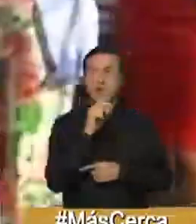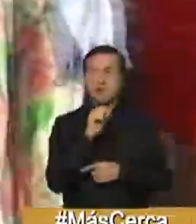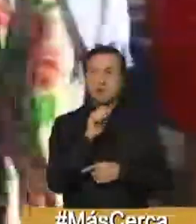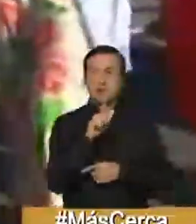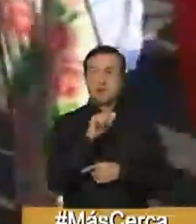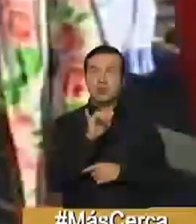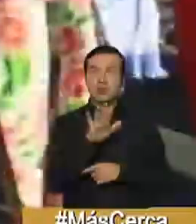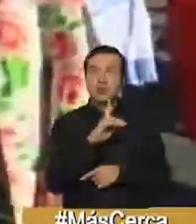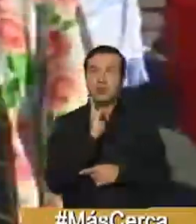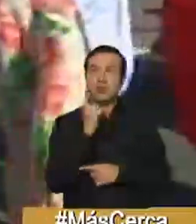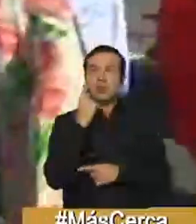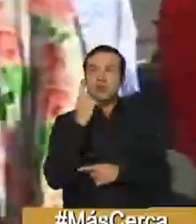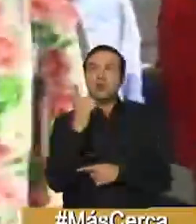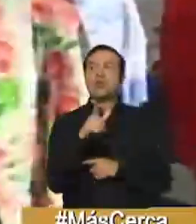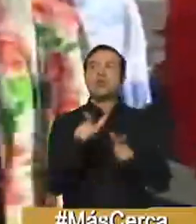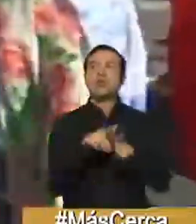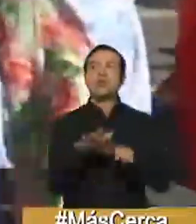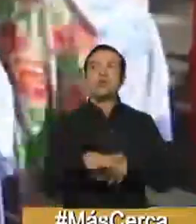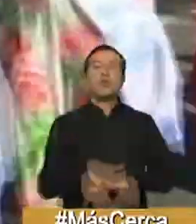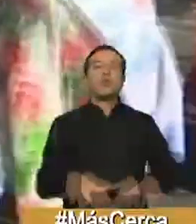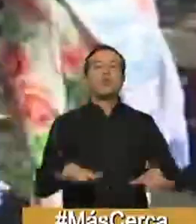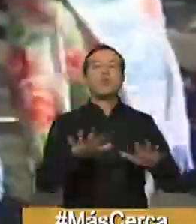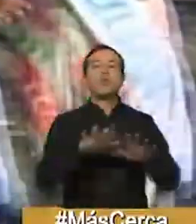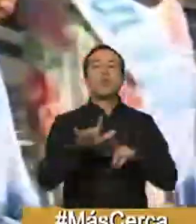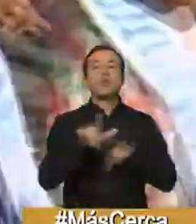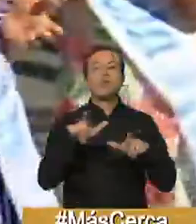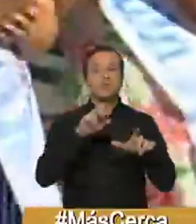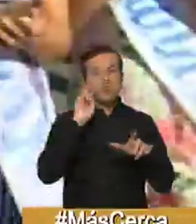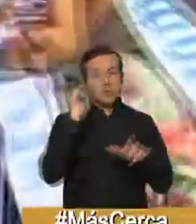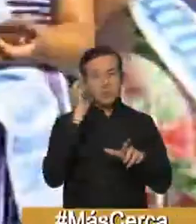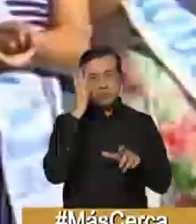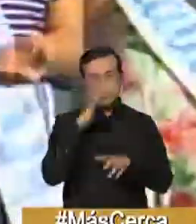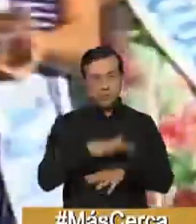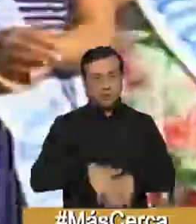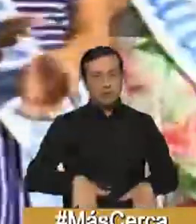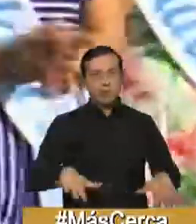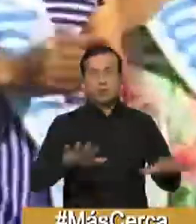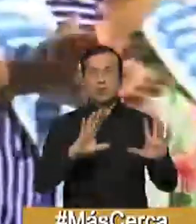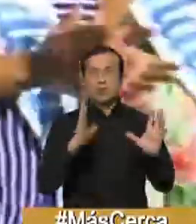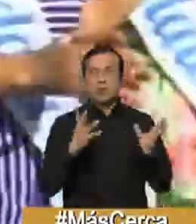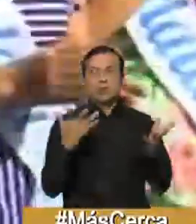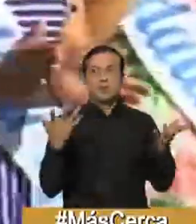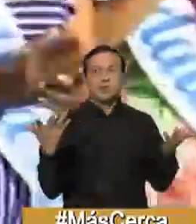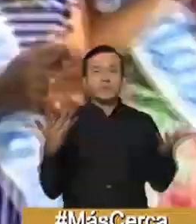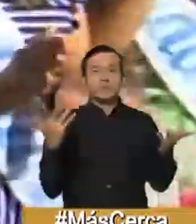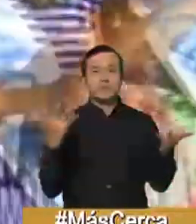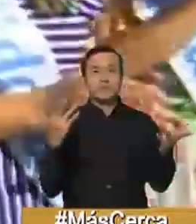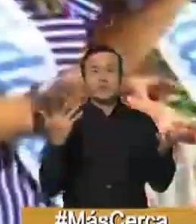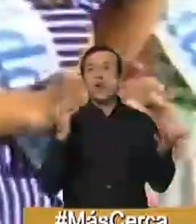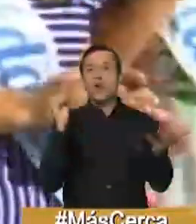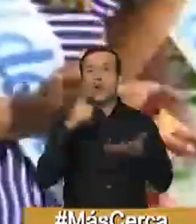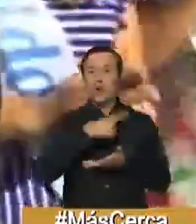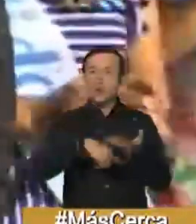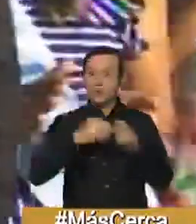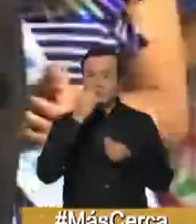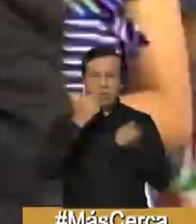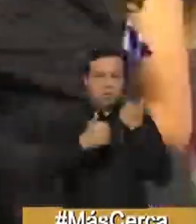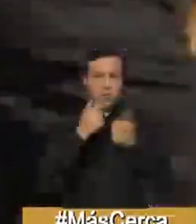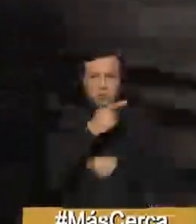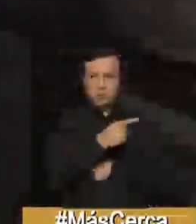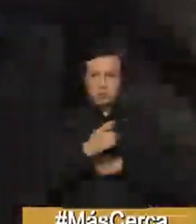¿cuál es un lugar turístico de este sector tan maravilloso de San Golquí o un plato típico, lo que tú